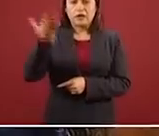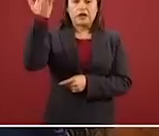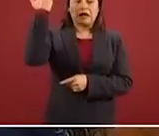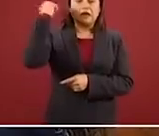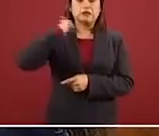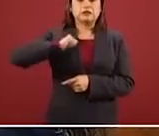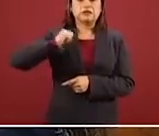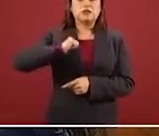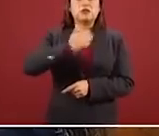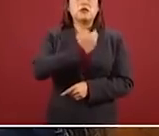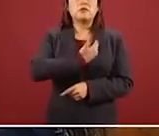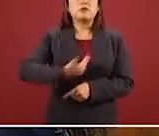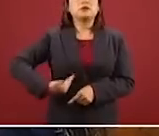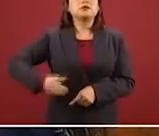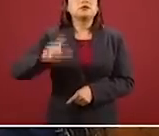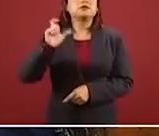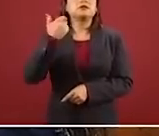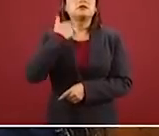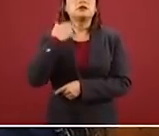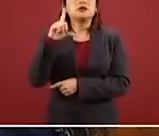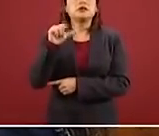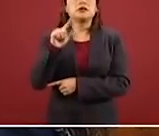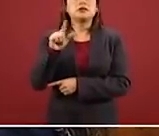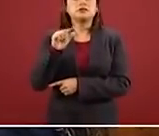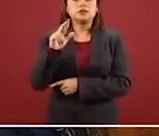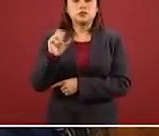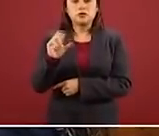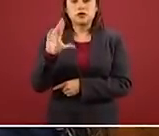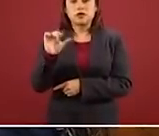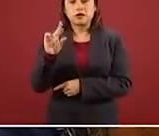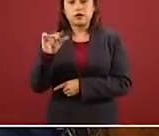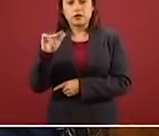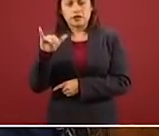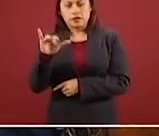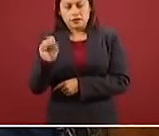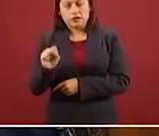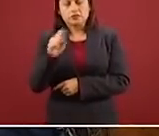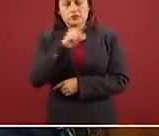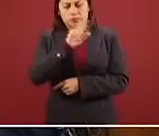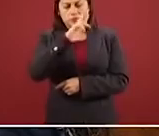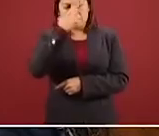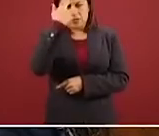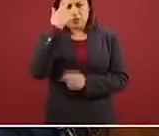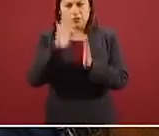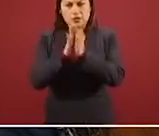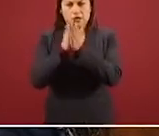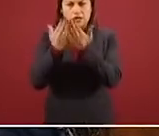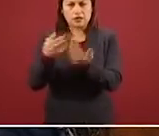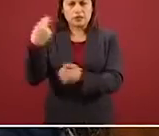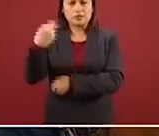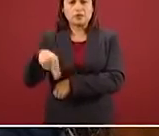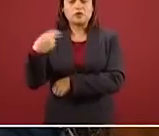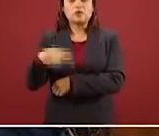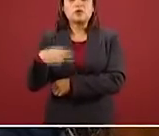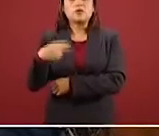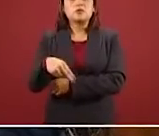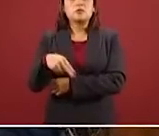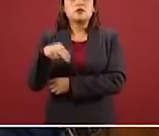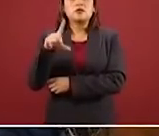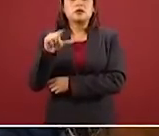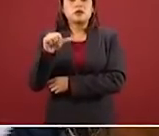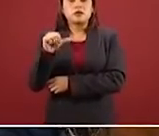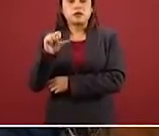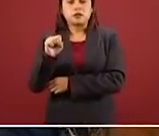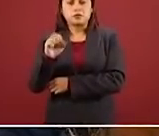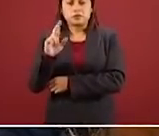Cárdenas? Si usted se recuerda en el libro de Las raíces del nacionalismo petrolero de Lorenzo